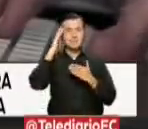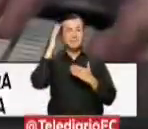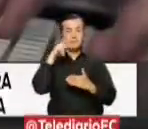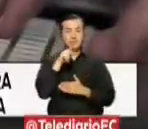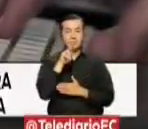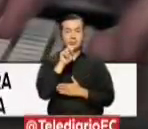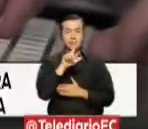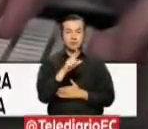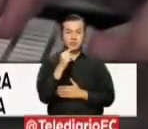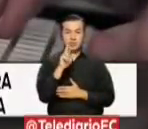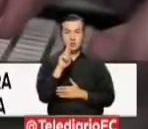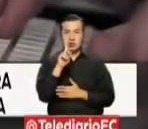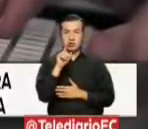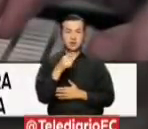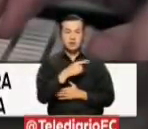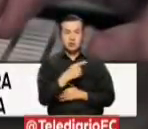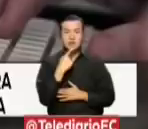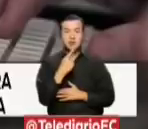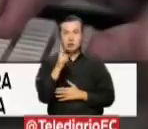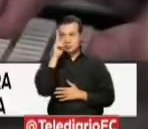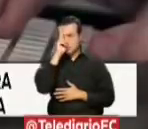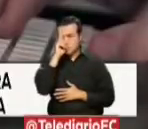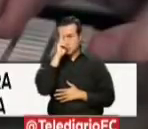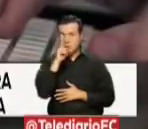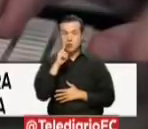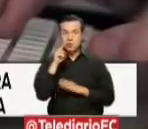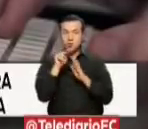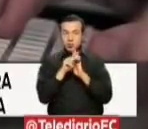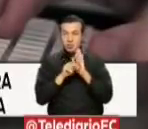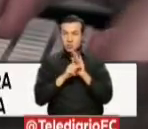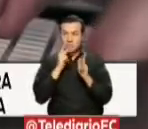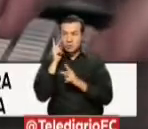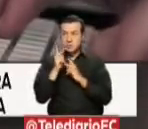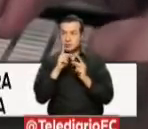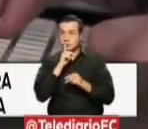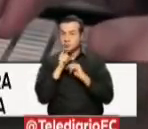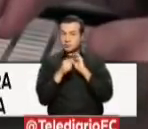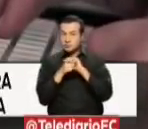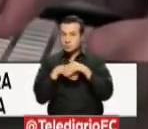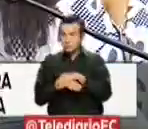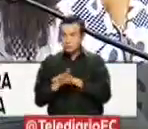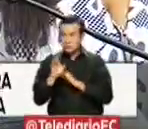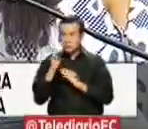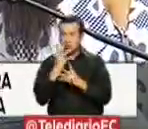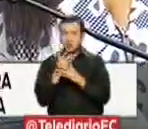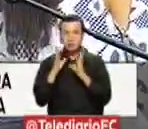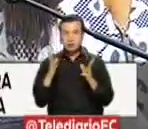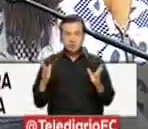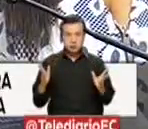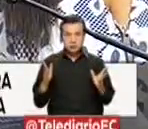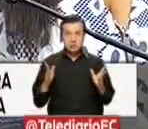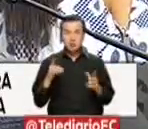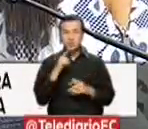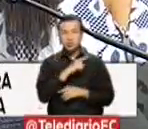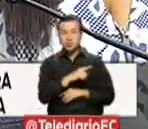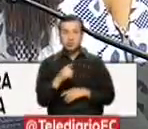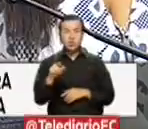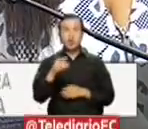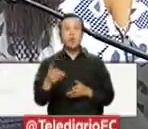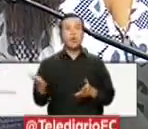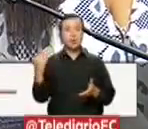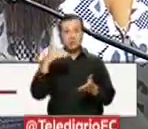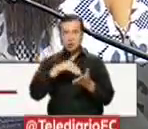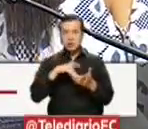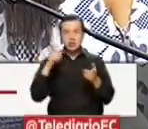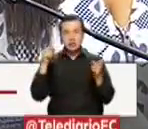Paul Granda, se lo habría hecho burlando los protocolos y normas de visitas a los privados de libertad. Habrían estado intentando otra vez